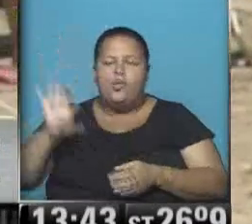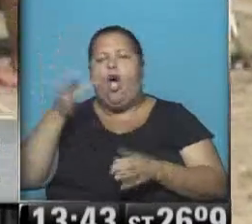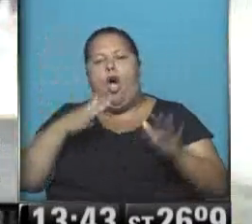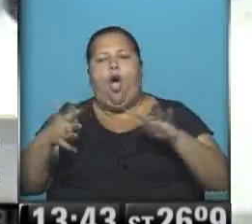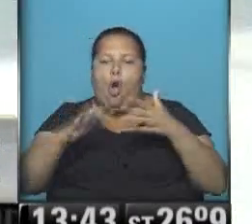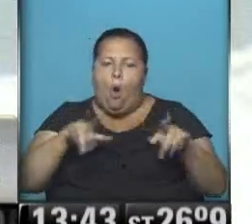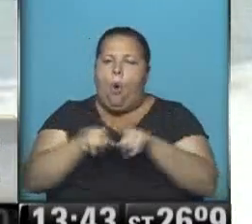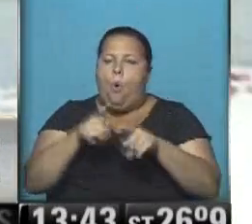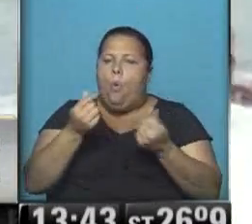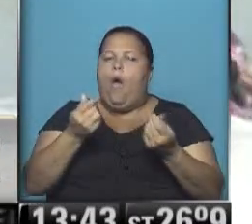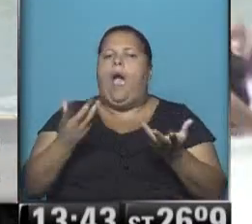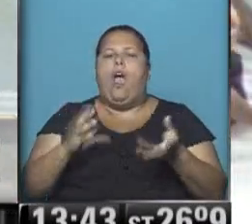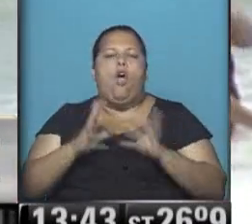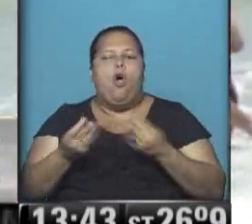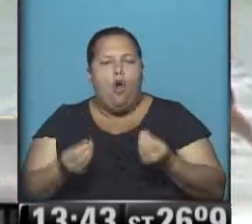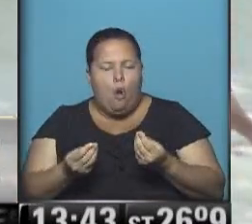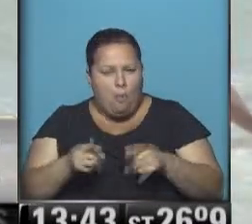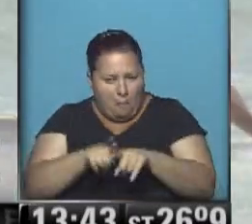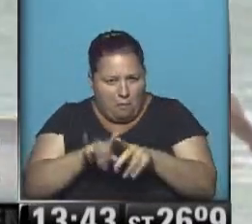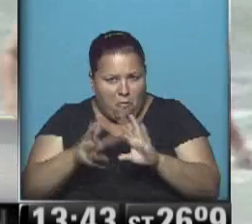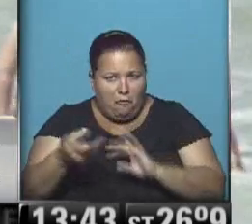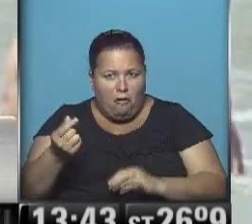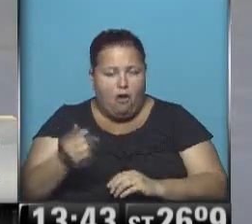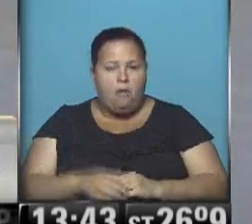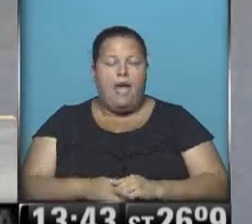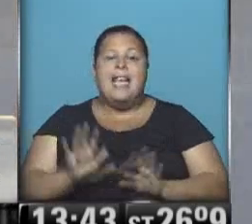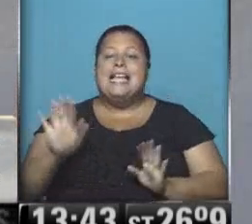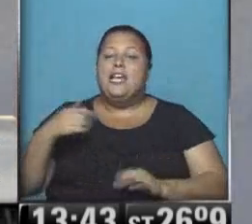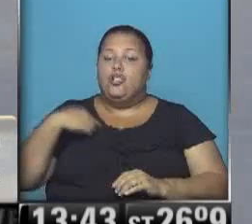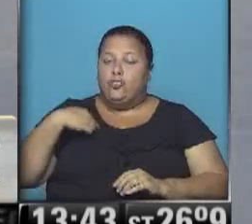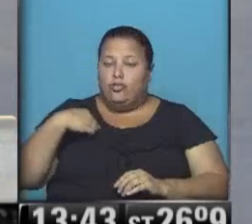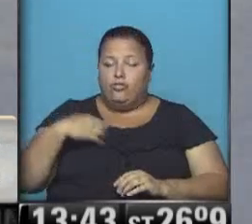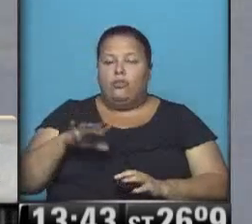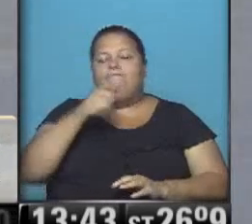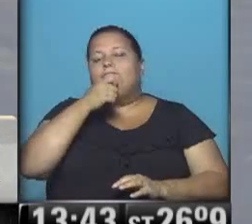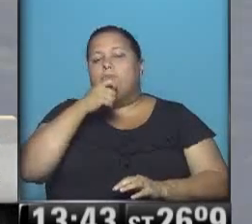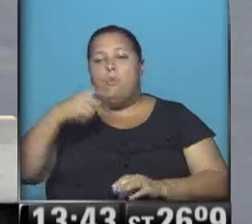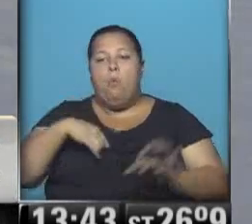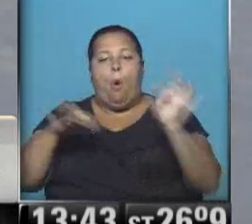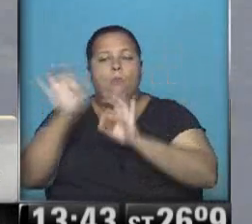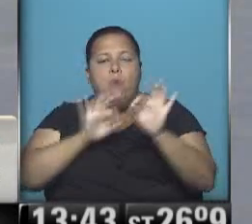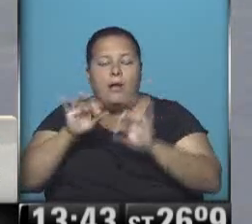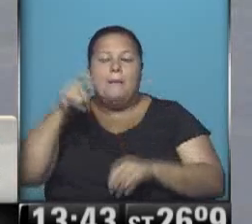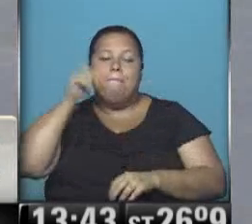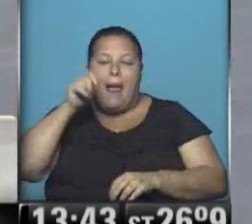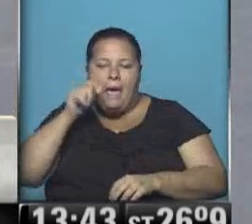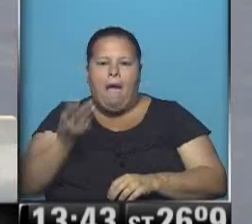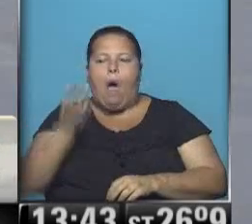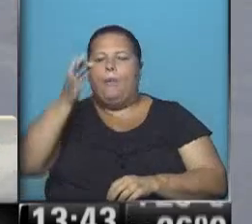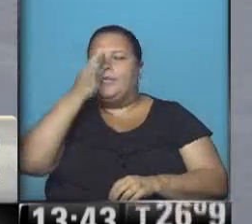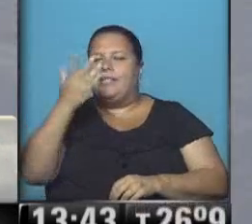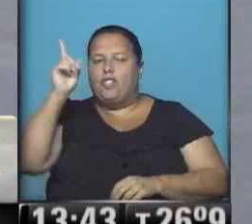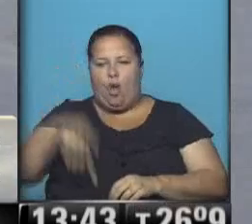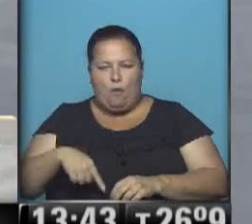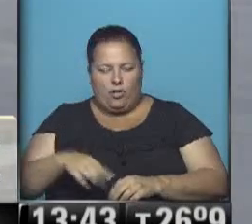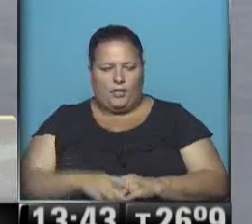más o menos en el mismo margen? Mira, yo te diría que si tomamos un porcentaje, Mar del Plata aumentó alrededor de un